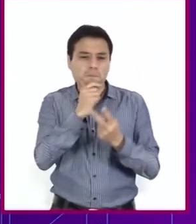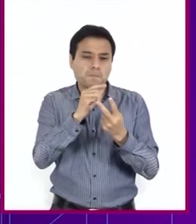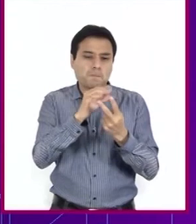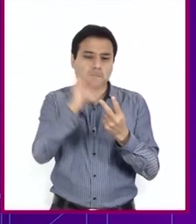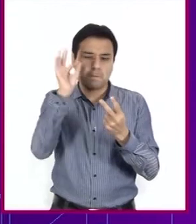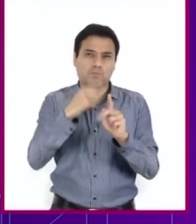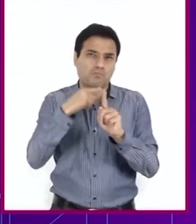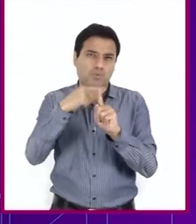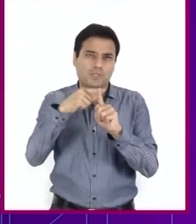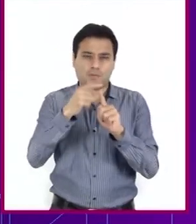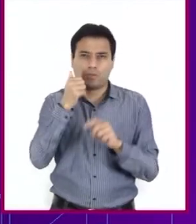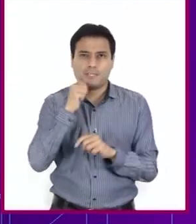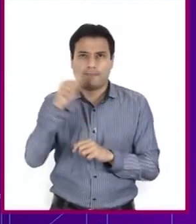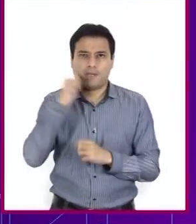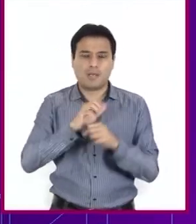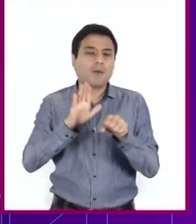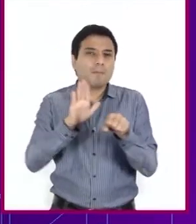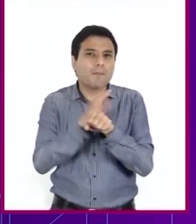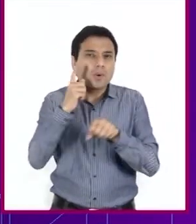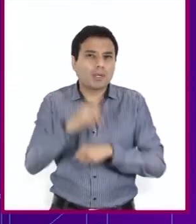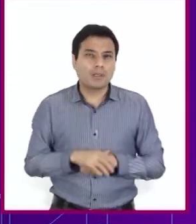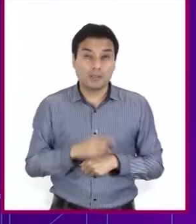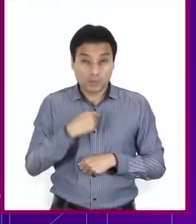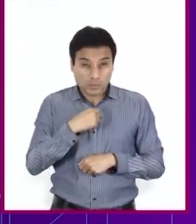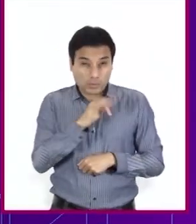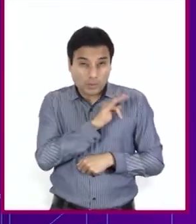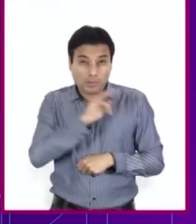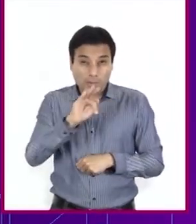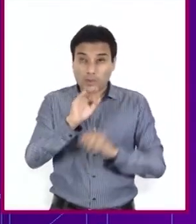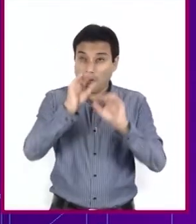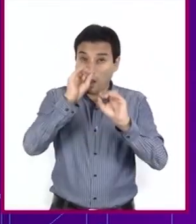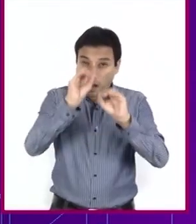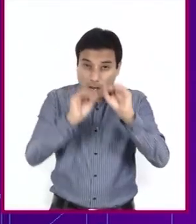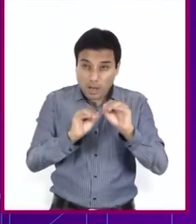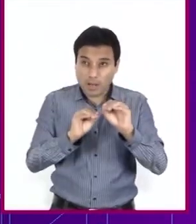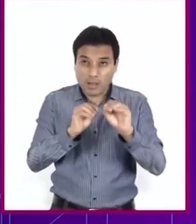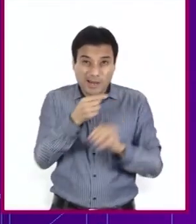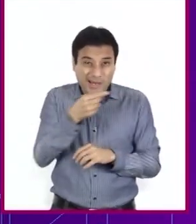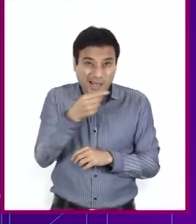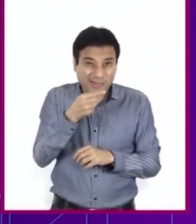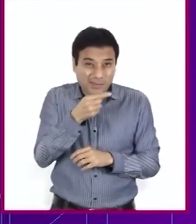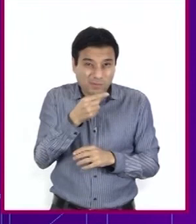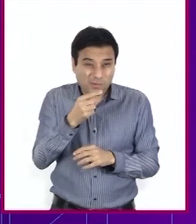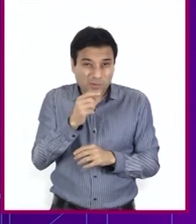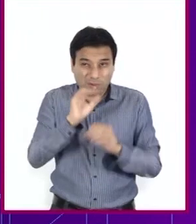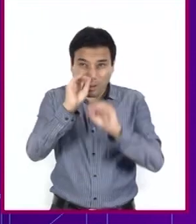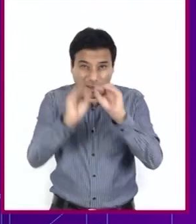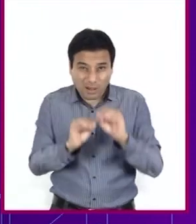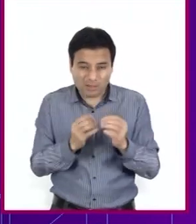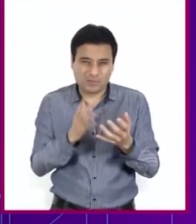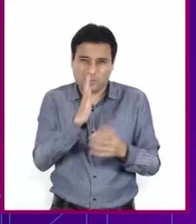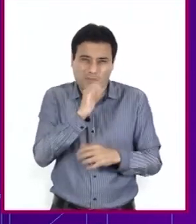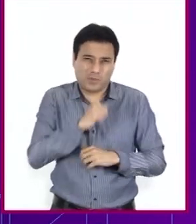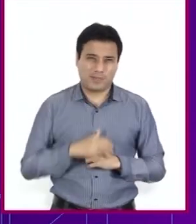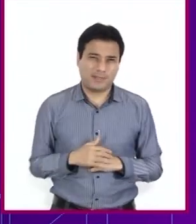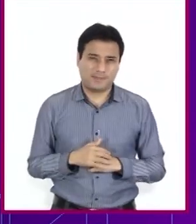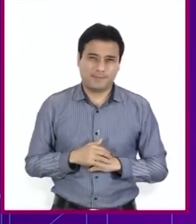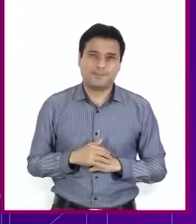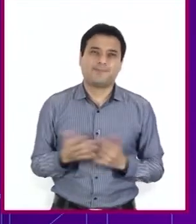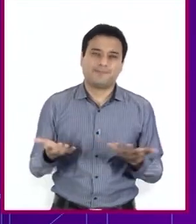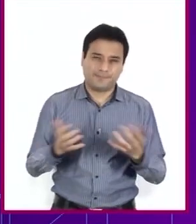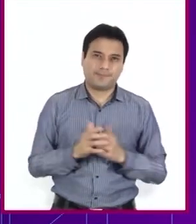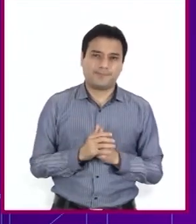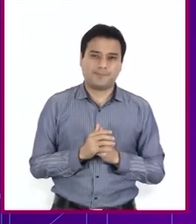positiva. Positiva porque no podemos formar una figura con 21 cuadritos negativos. Entonces, el